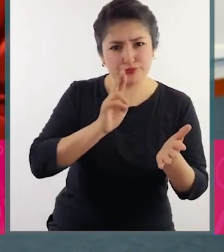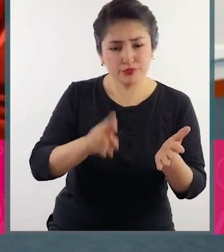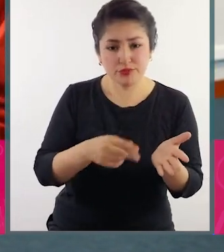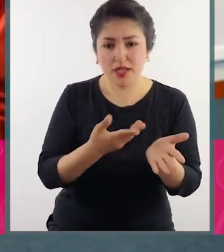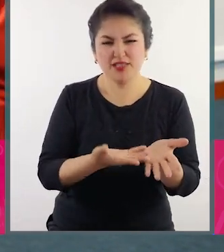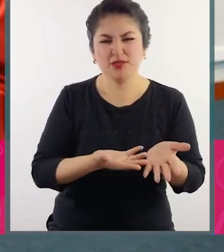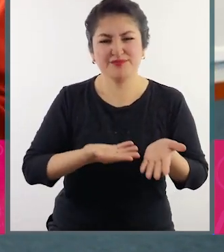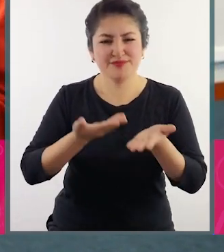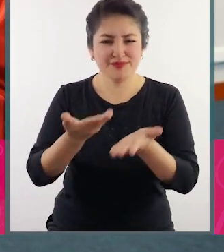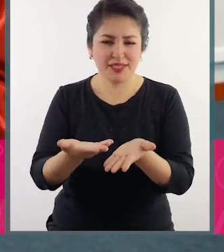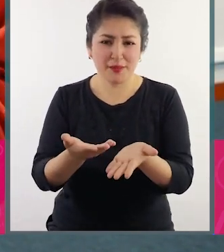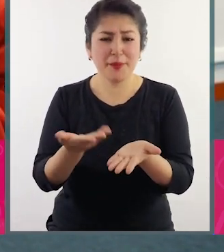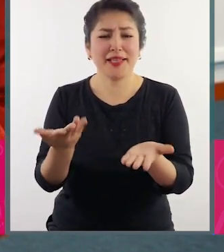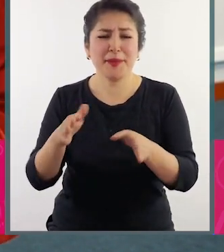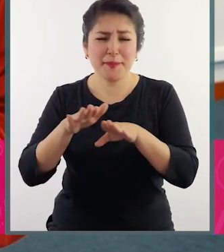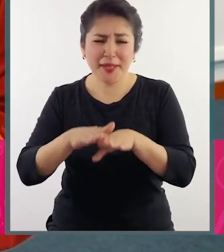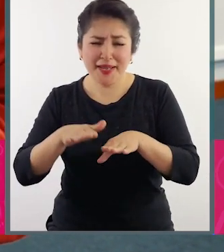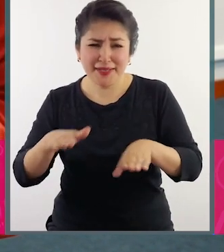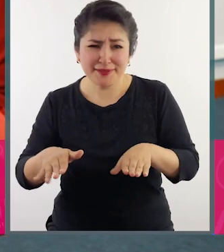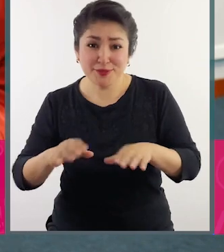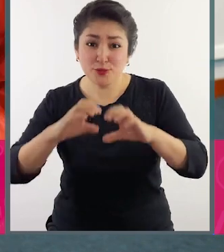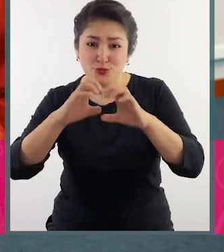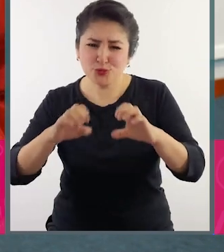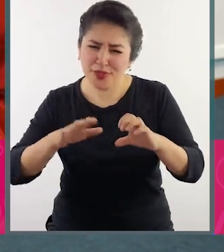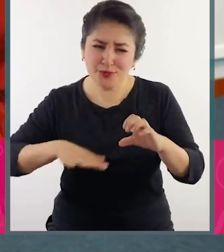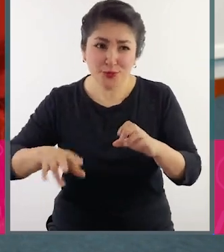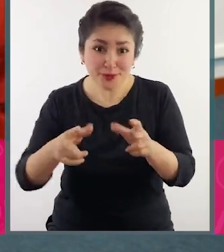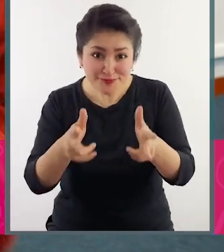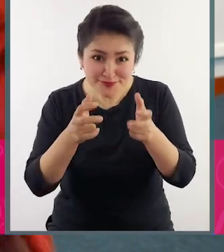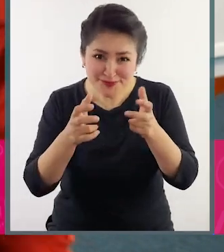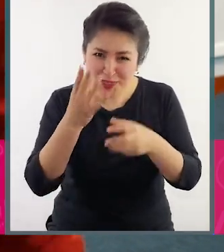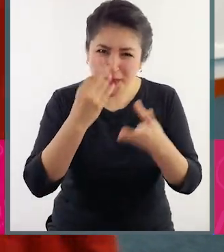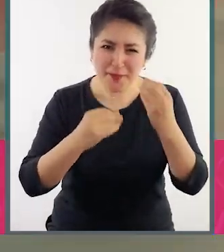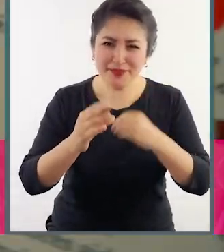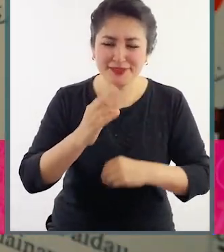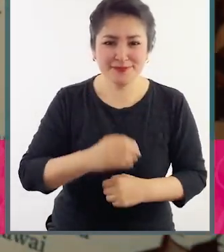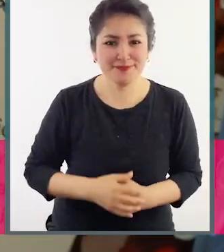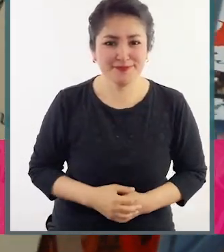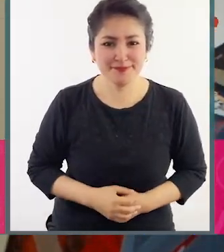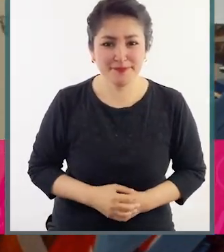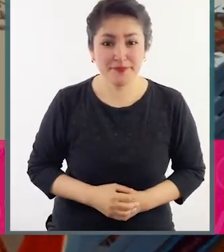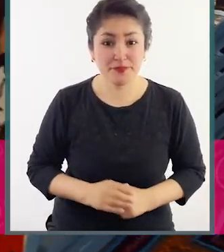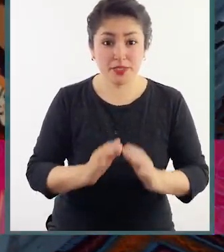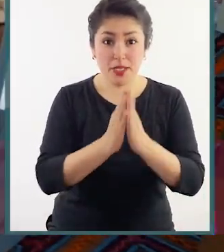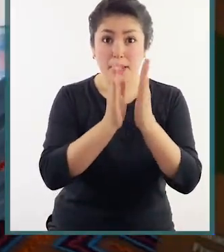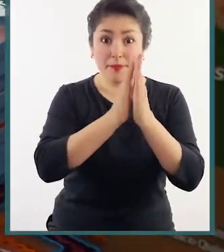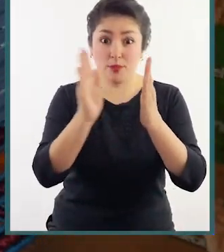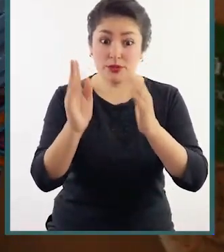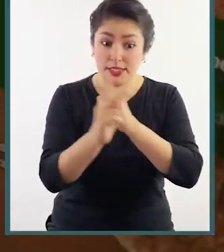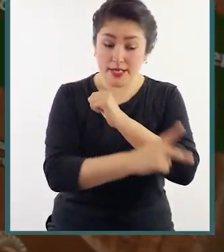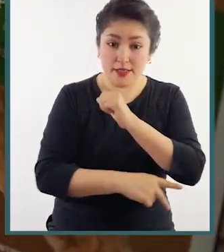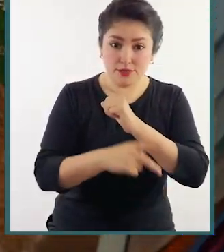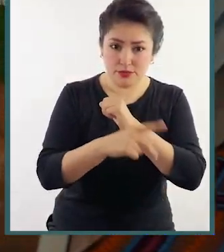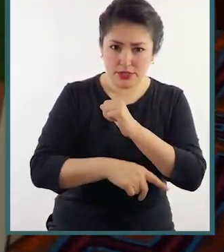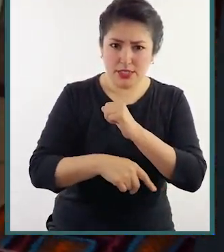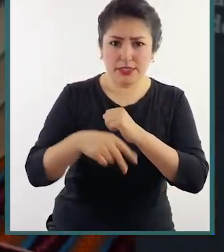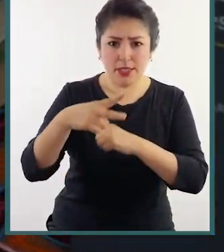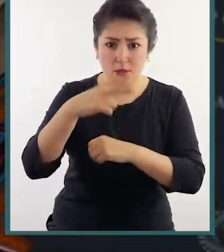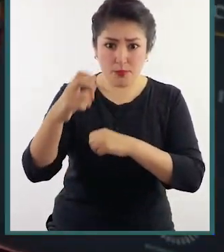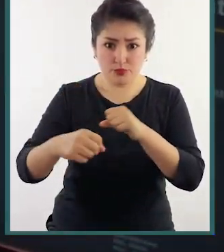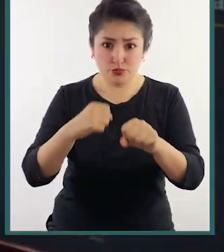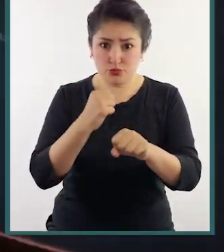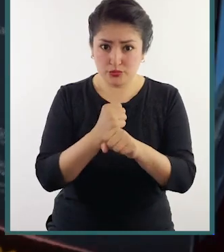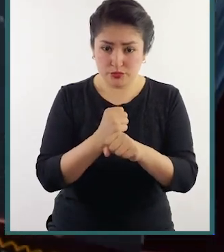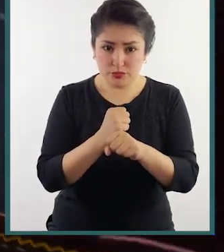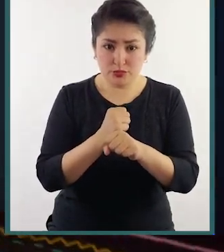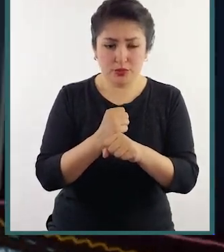en beneficio de los más pequeños y la ciudadanía en general. Así como en la Biblioteca Nacional, el Proyecto Especial